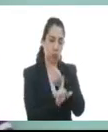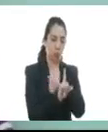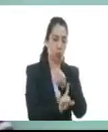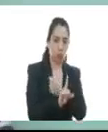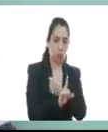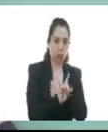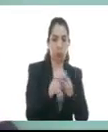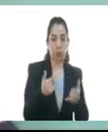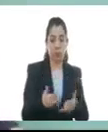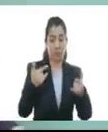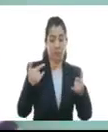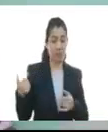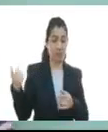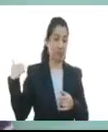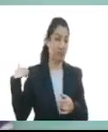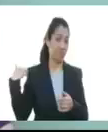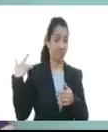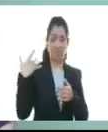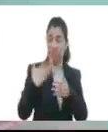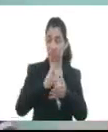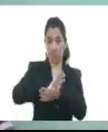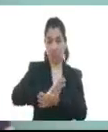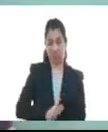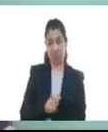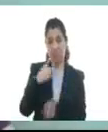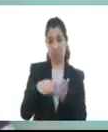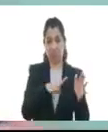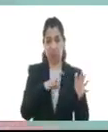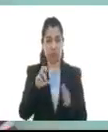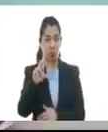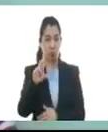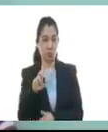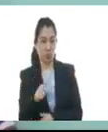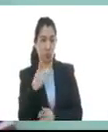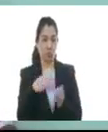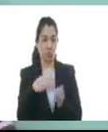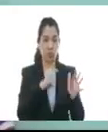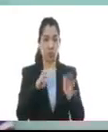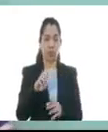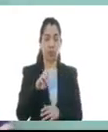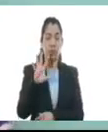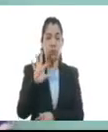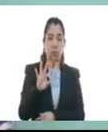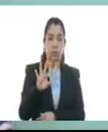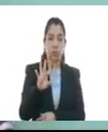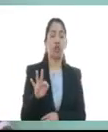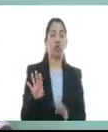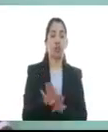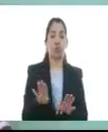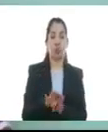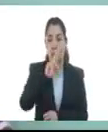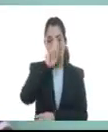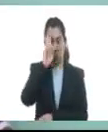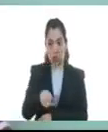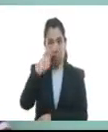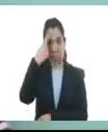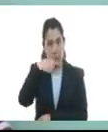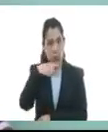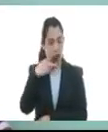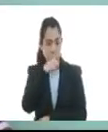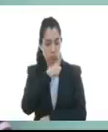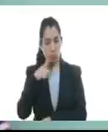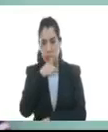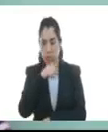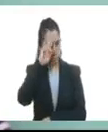viene de discriminación desde 1930, 1940, cuando a ellos se les prohíbe hablar su lengua, ellos a pesar de todo aún